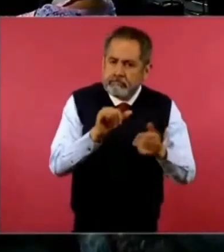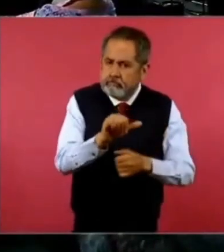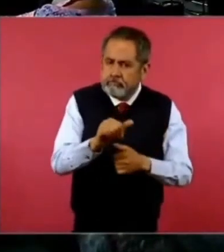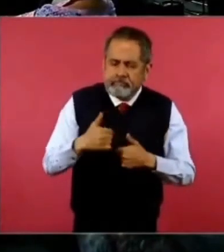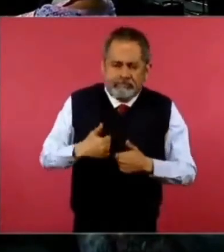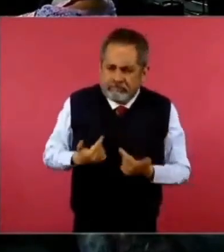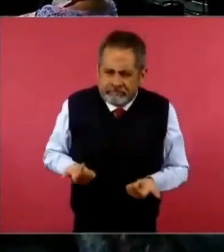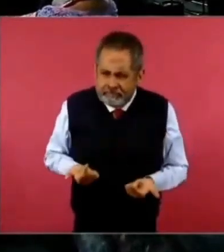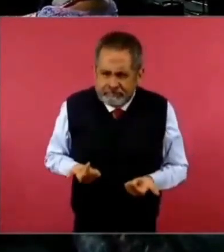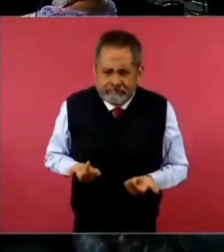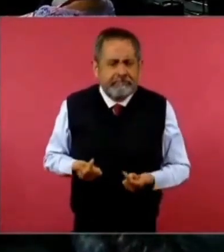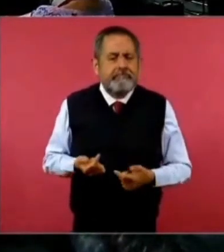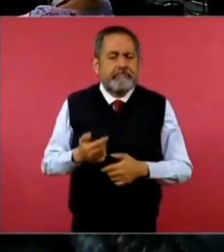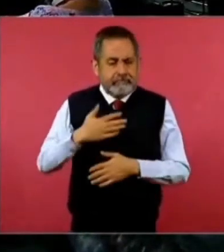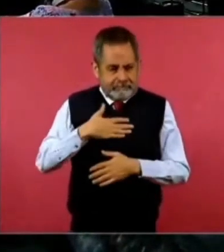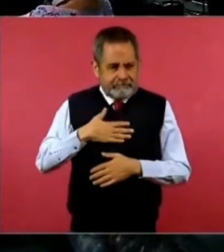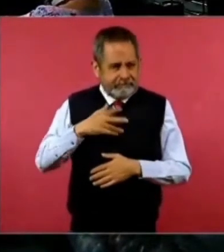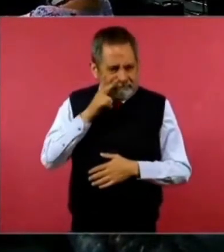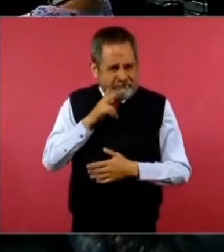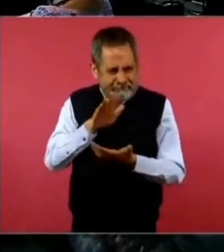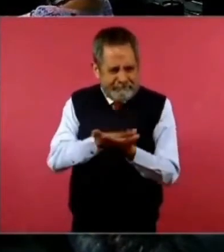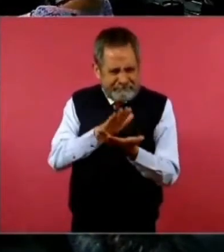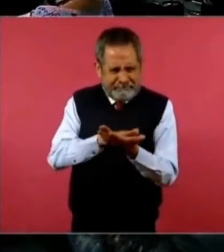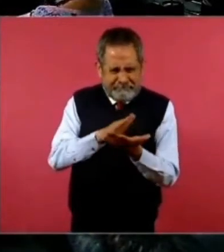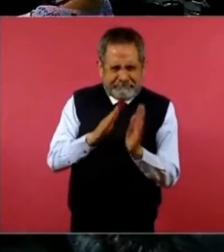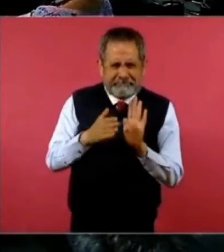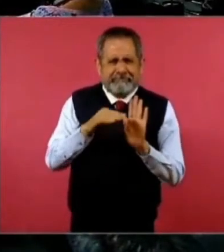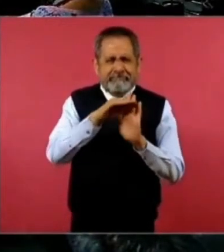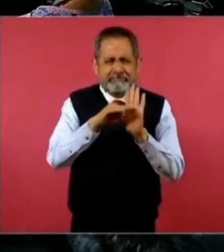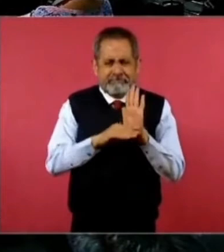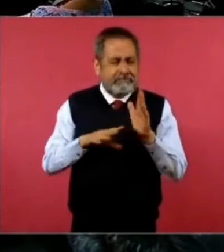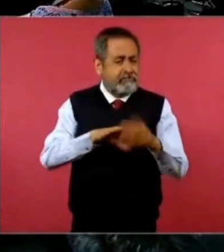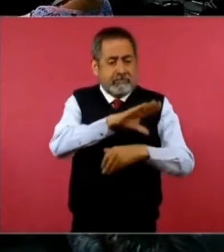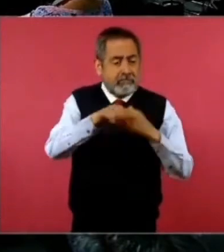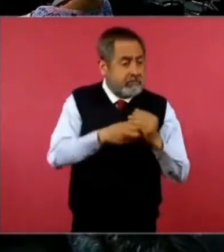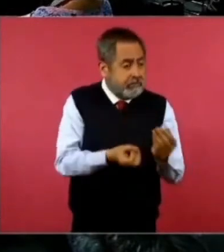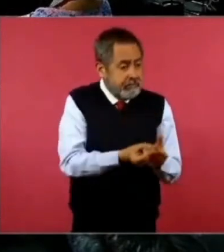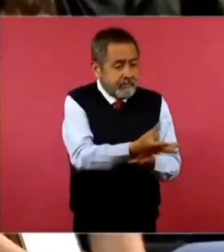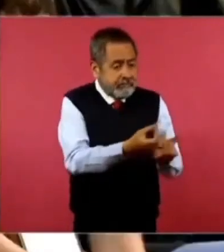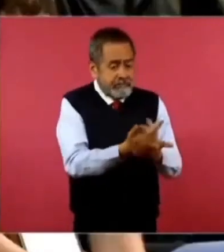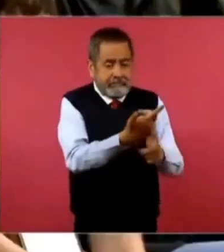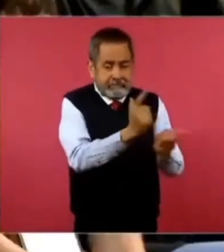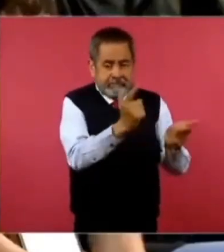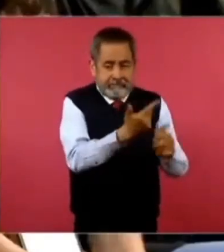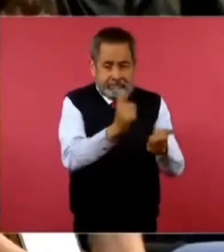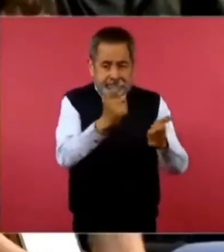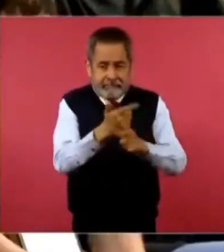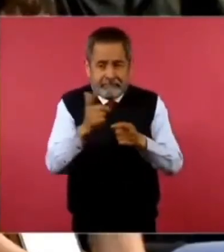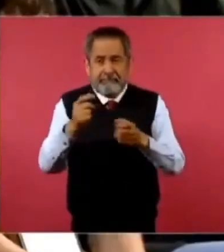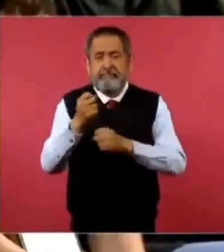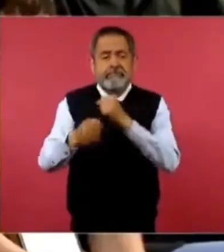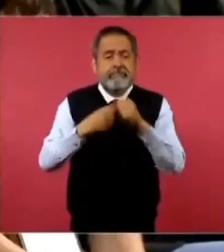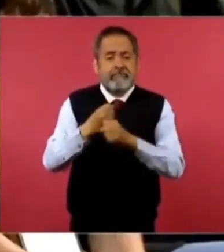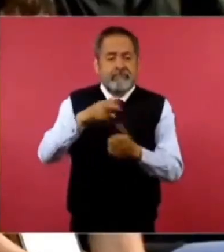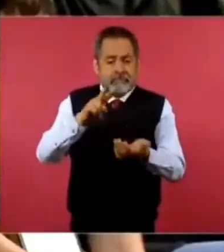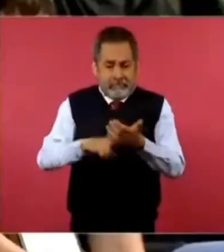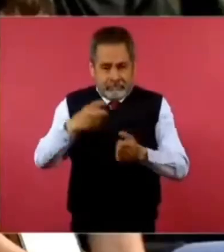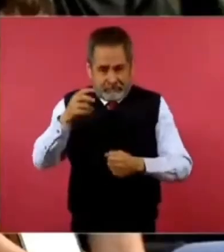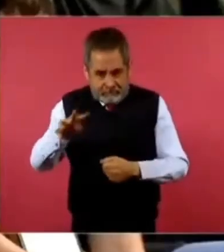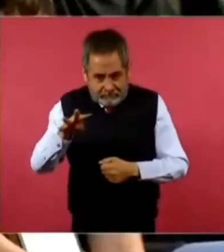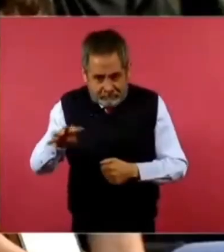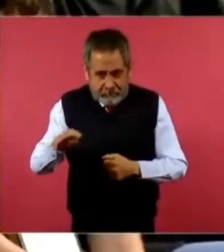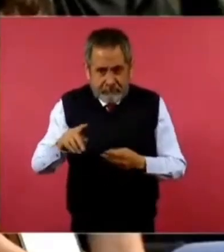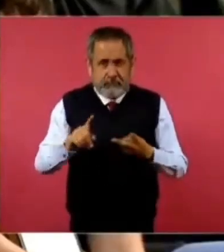Nosotros tenemos documentado todos los que han salido libres, en qué año, los del 2019 o de